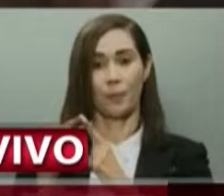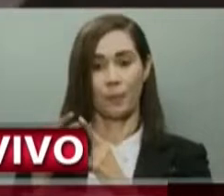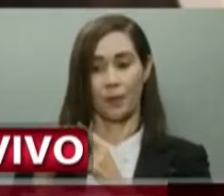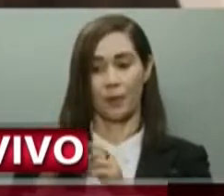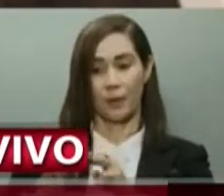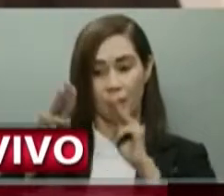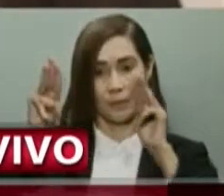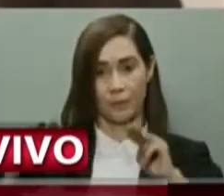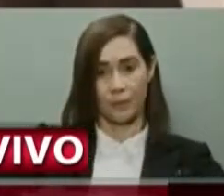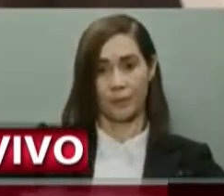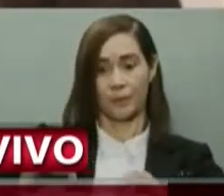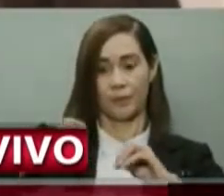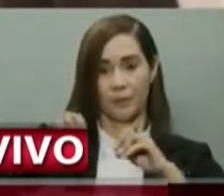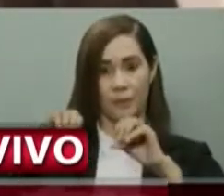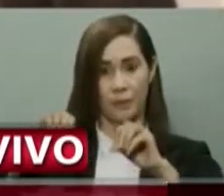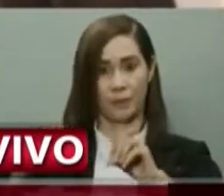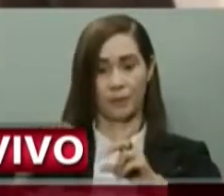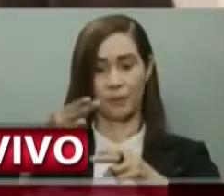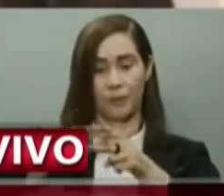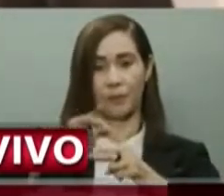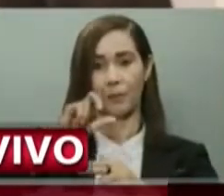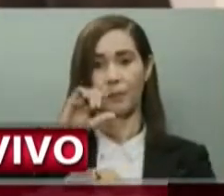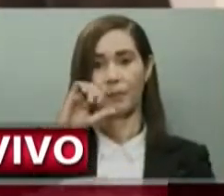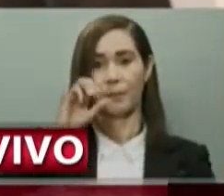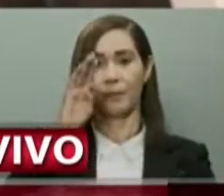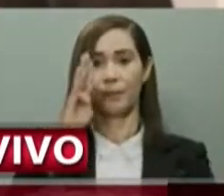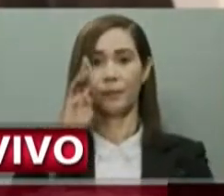de Agricultura.